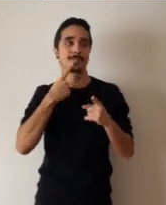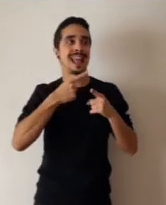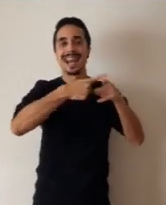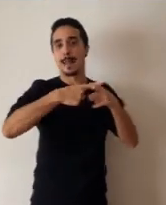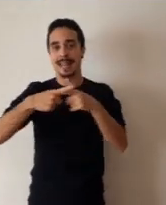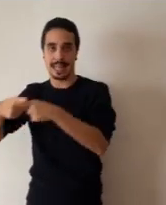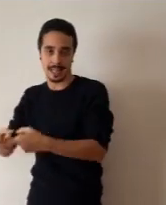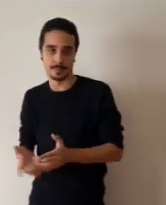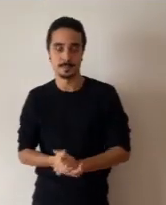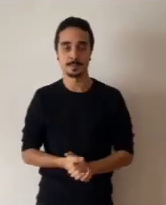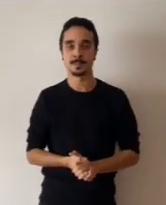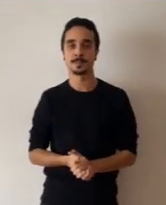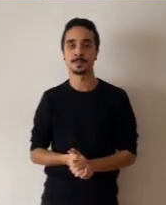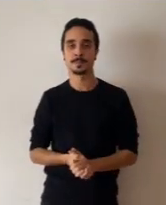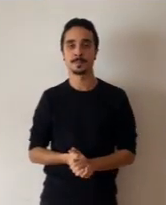sea.